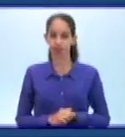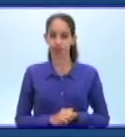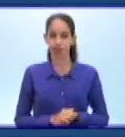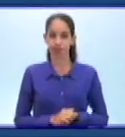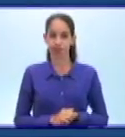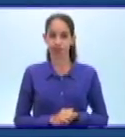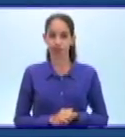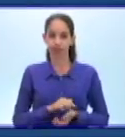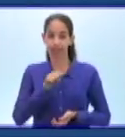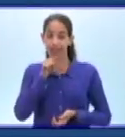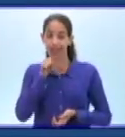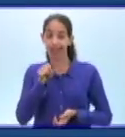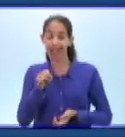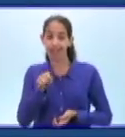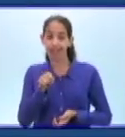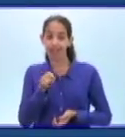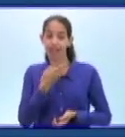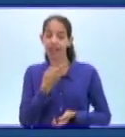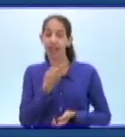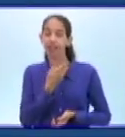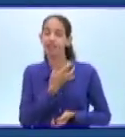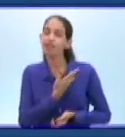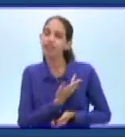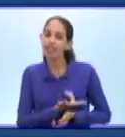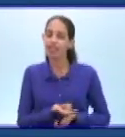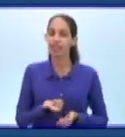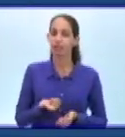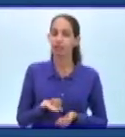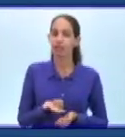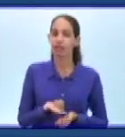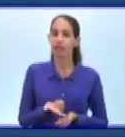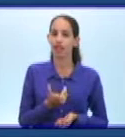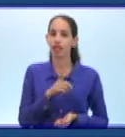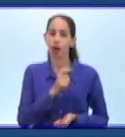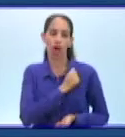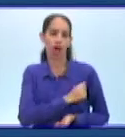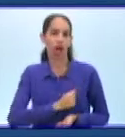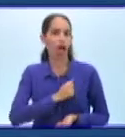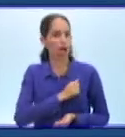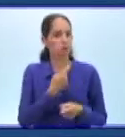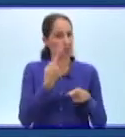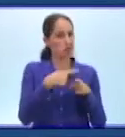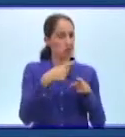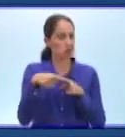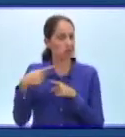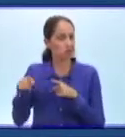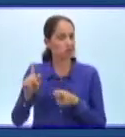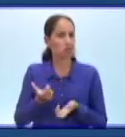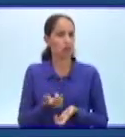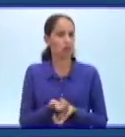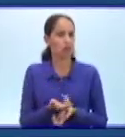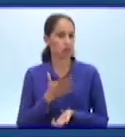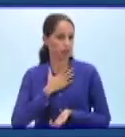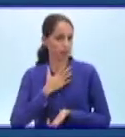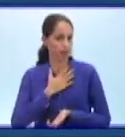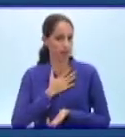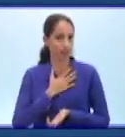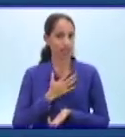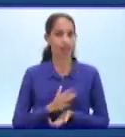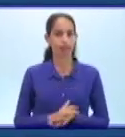Este sentimiento, el amor, es aplicado a otros seres vivos o cosas